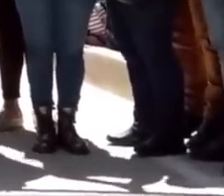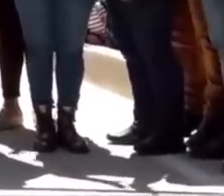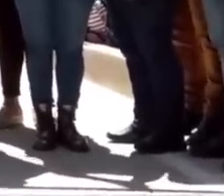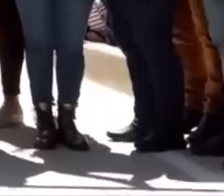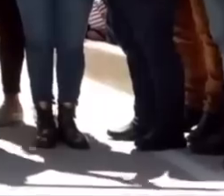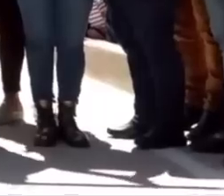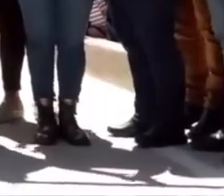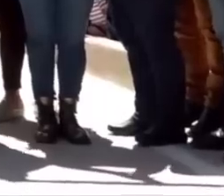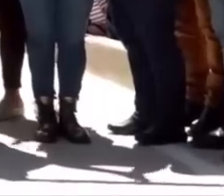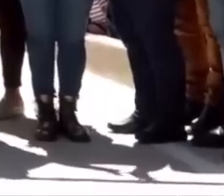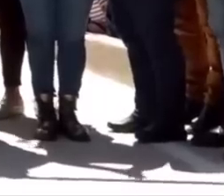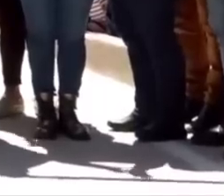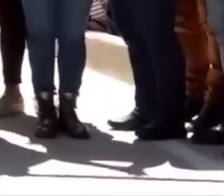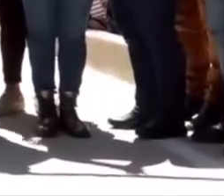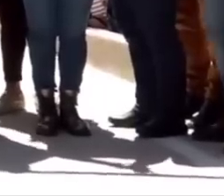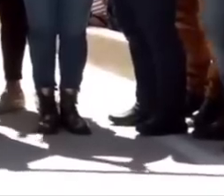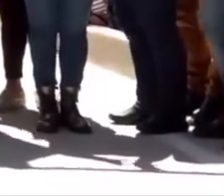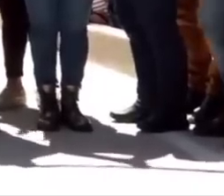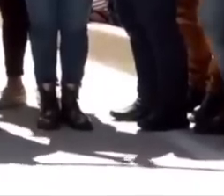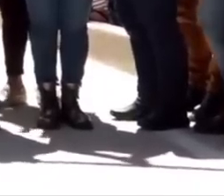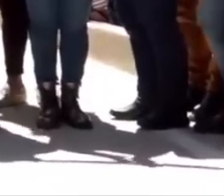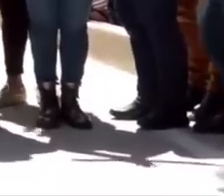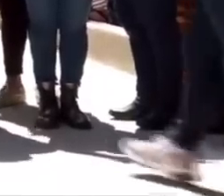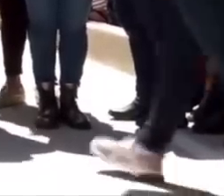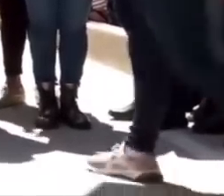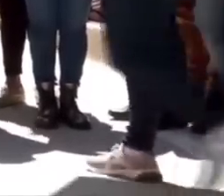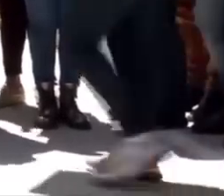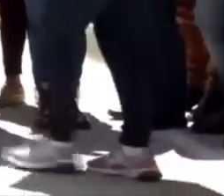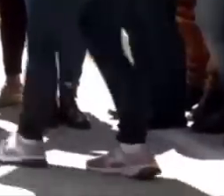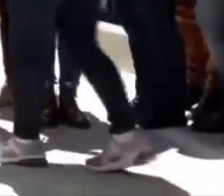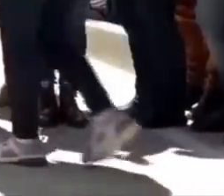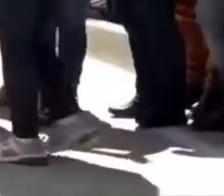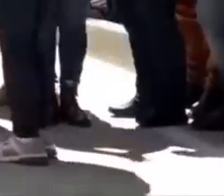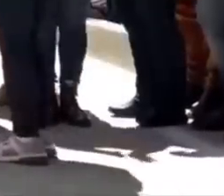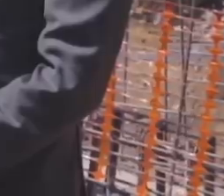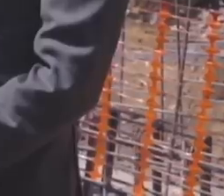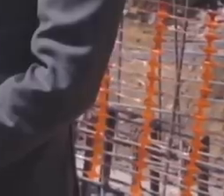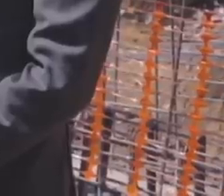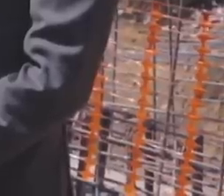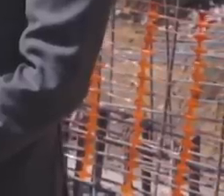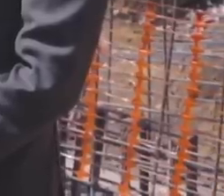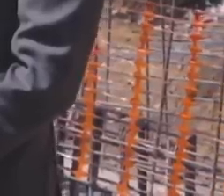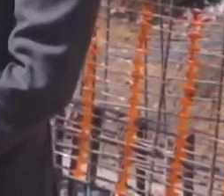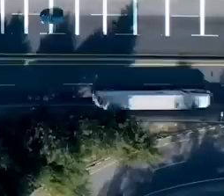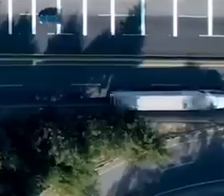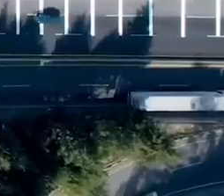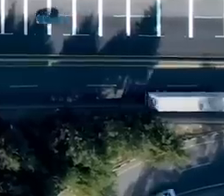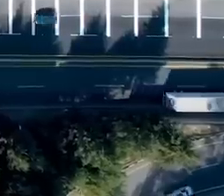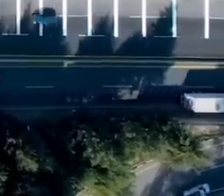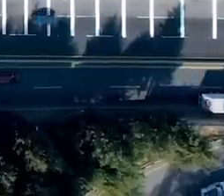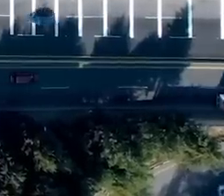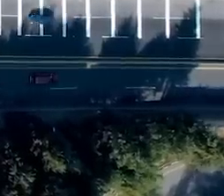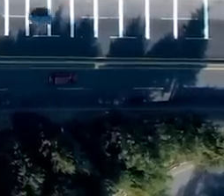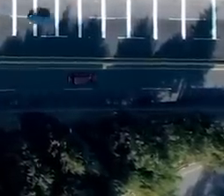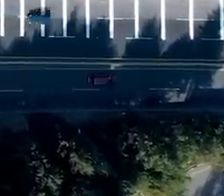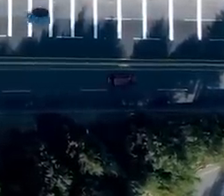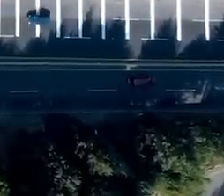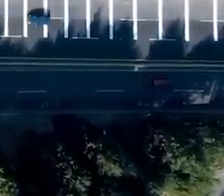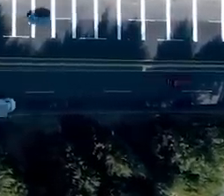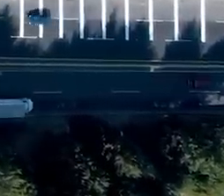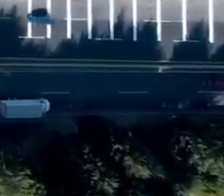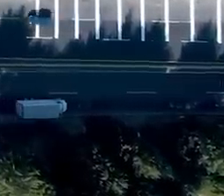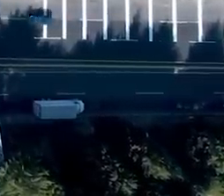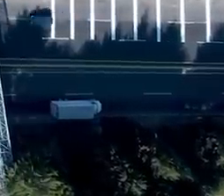destacó que dicha obra beneficiará a más de 100.000 ciudadanos que habitan en esta demarcación.